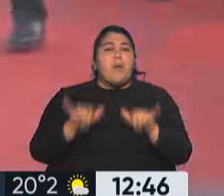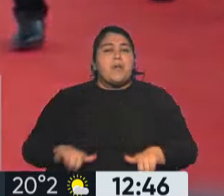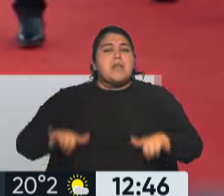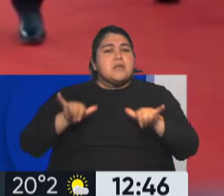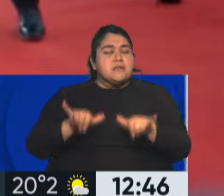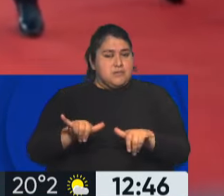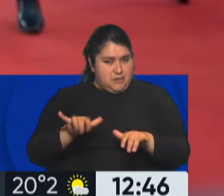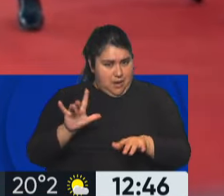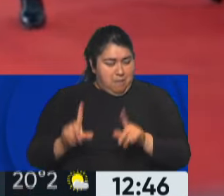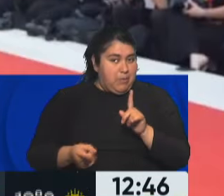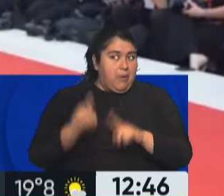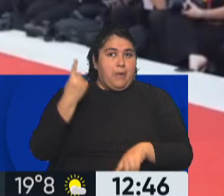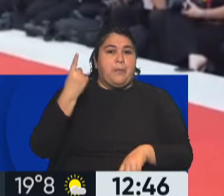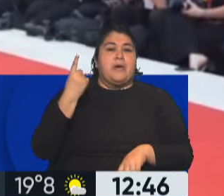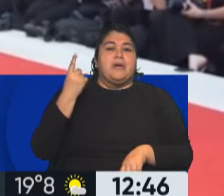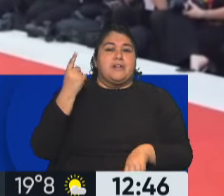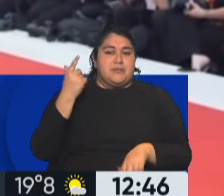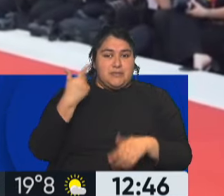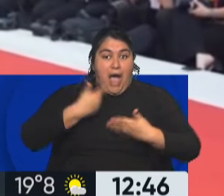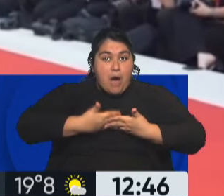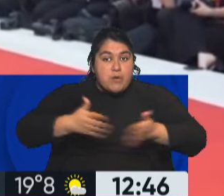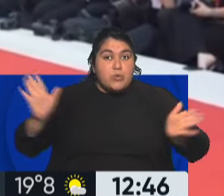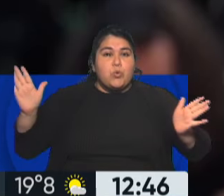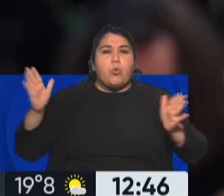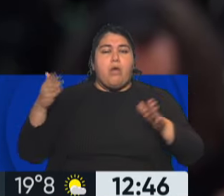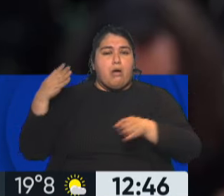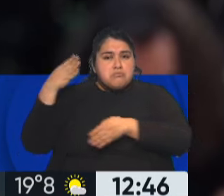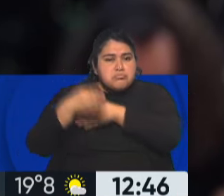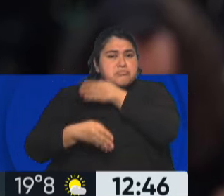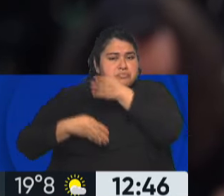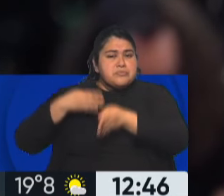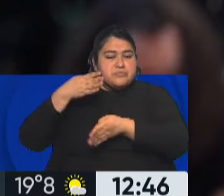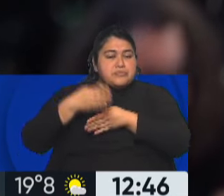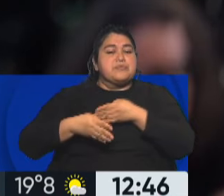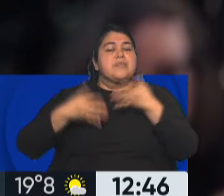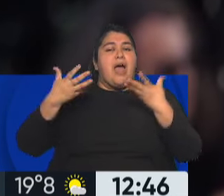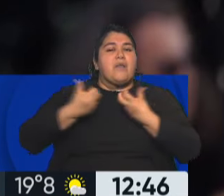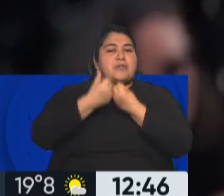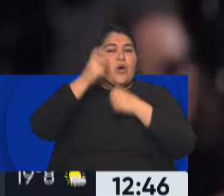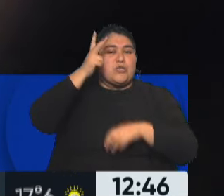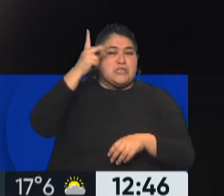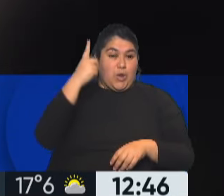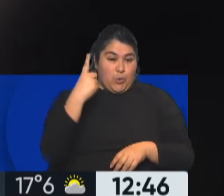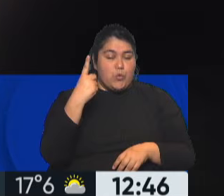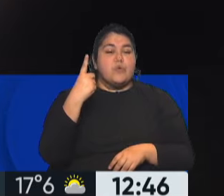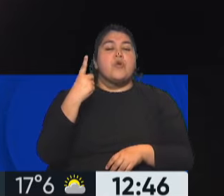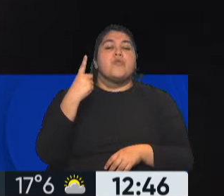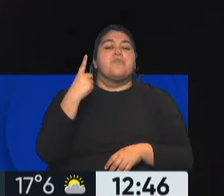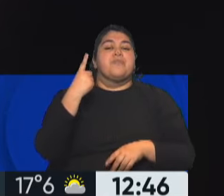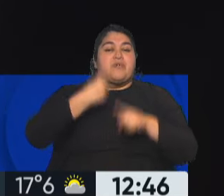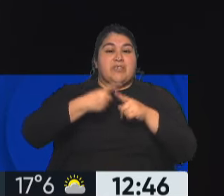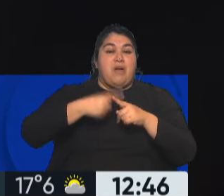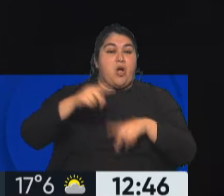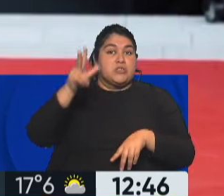hubo tantas estrellas como en la apertura de esta edición, la 81. Decía Alberto Barbera, el director de la